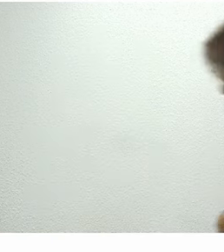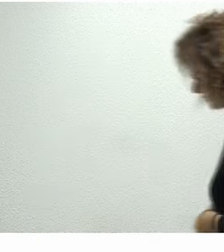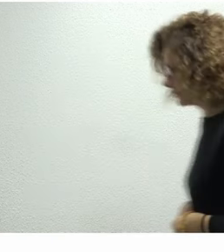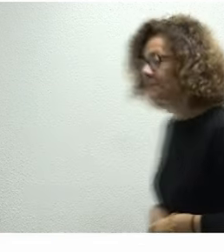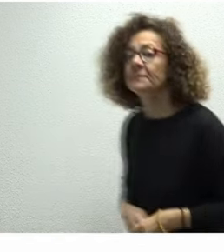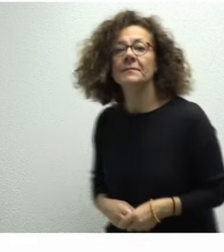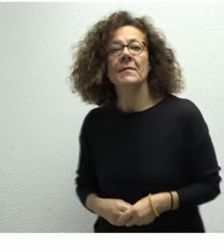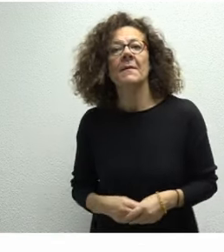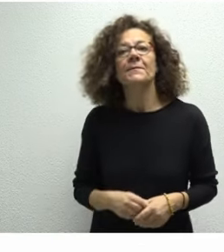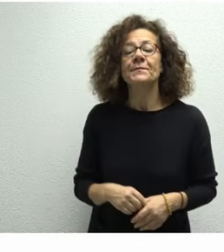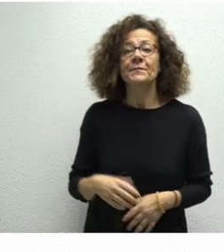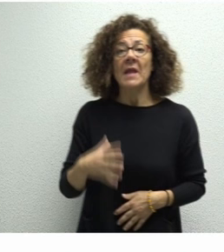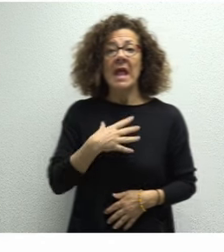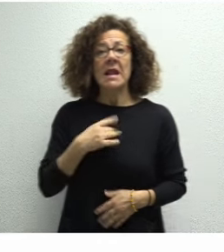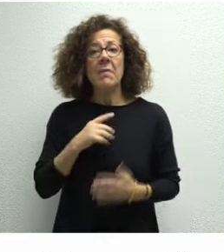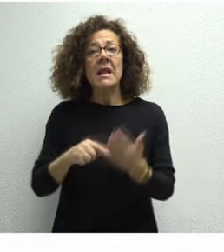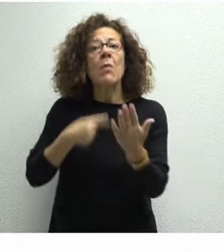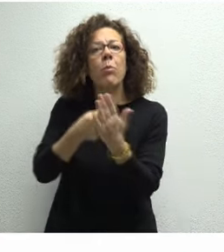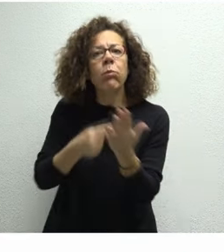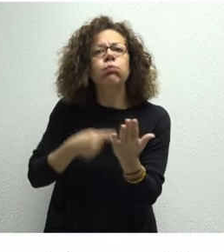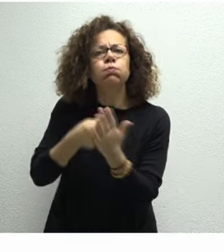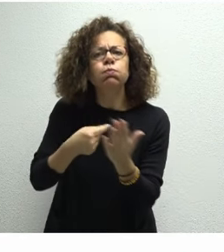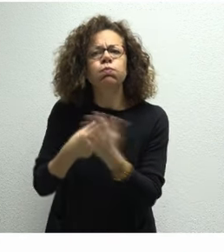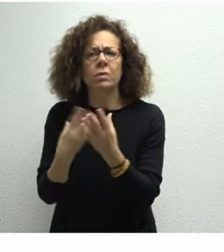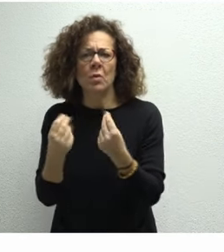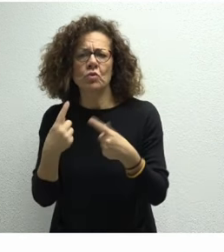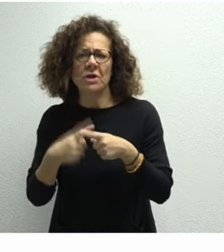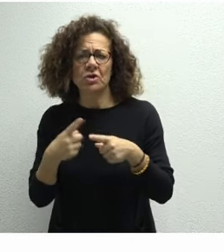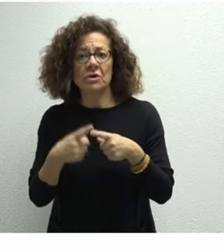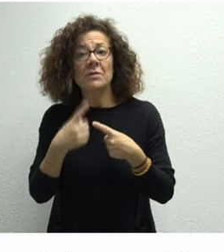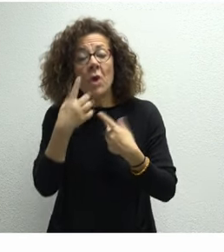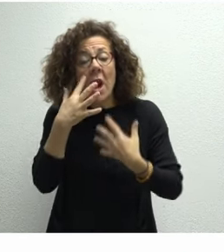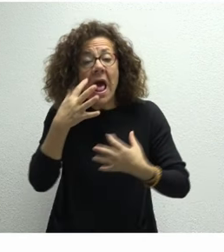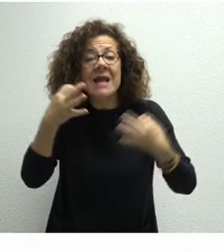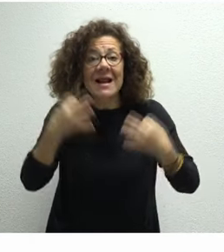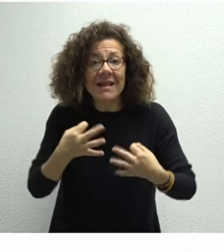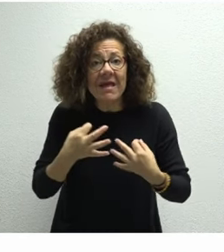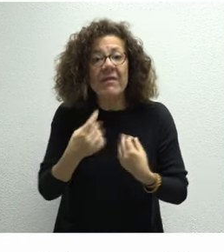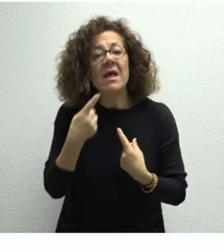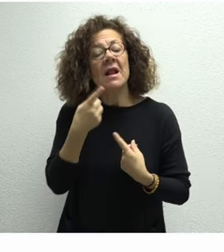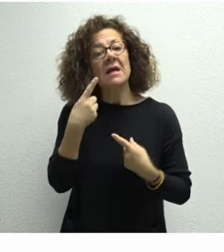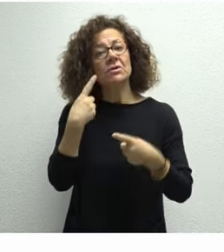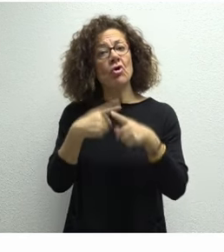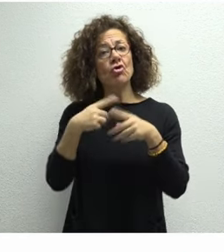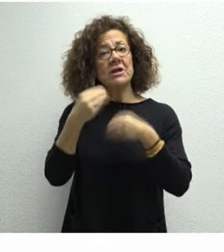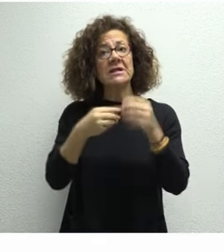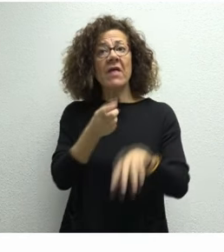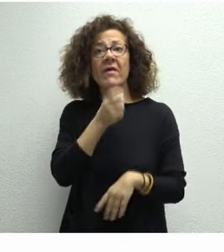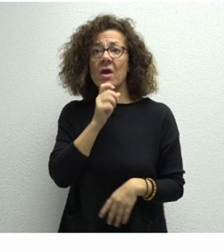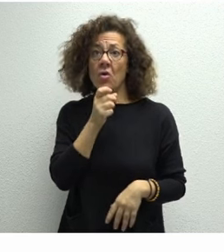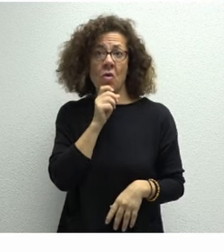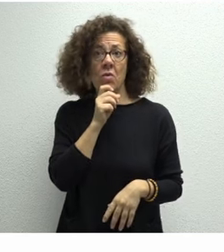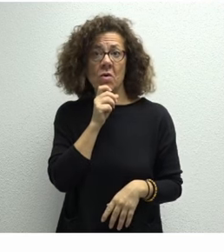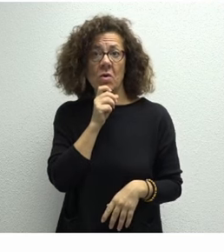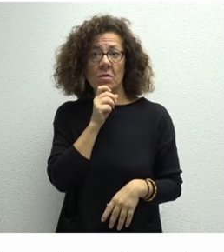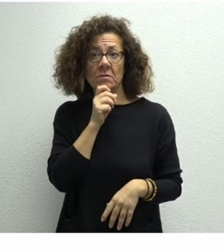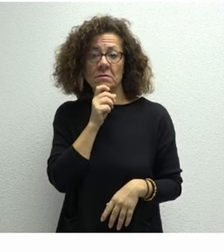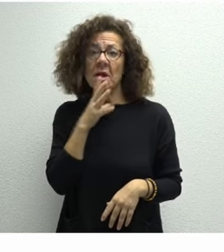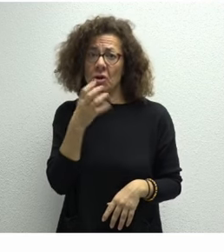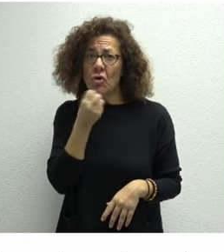cuando vas al Cuerpo A Cuerpo no a la realidad de cómo se hacen las cosas ves que no solo todo lo que